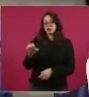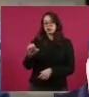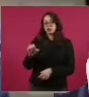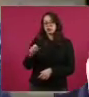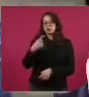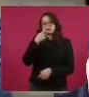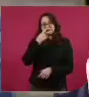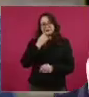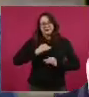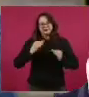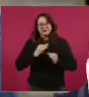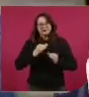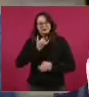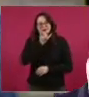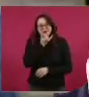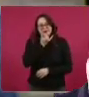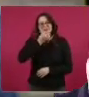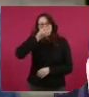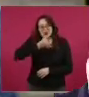frío.